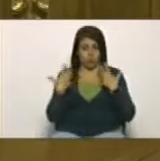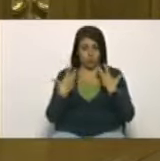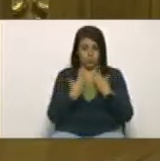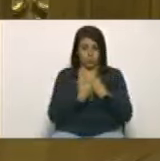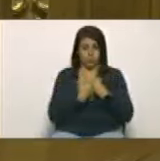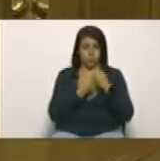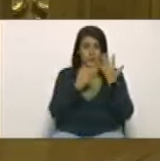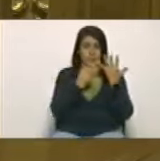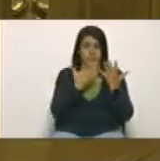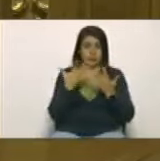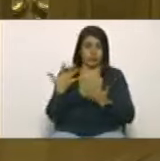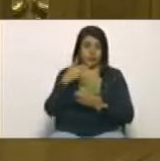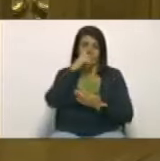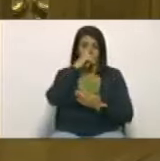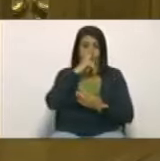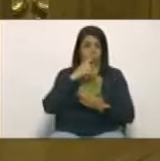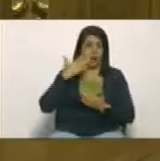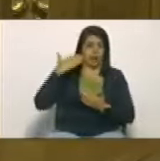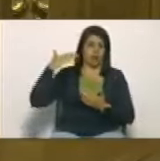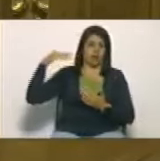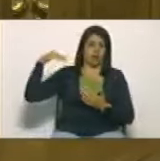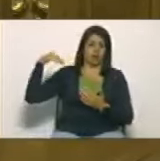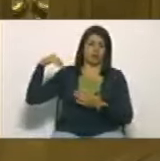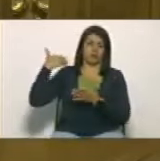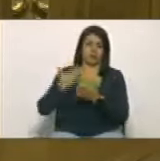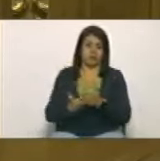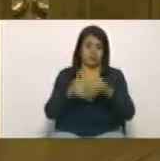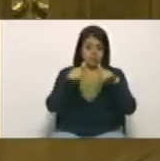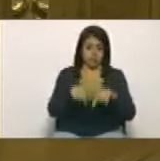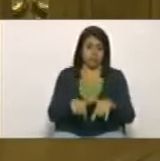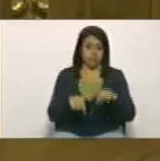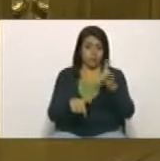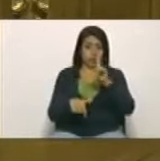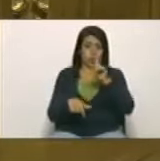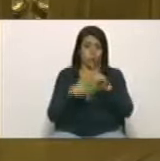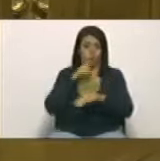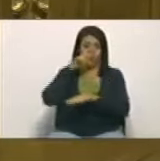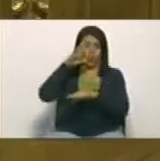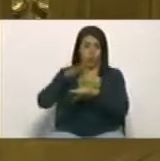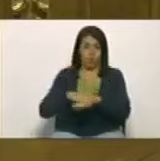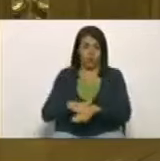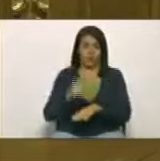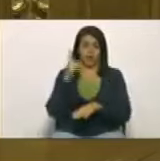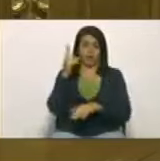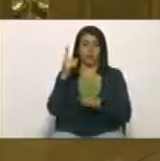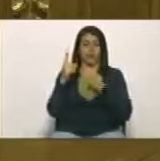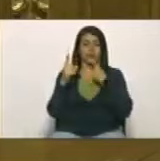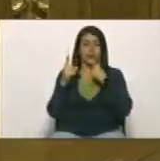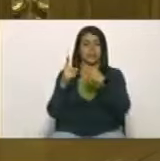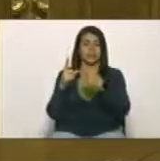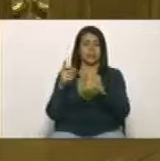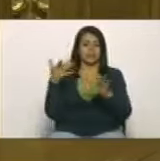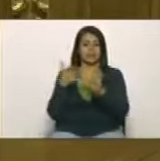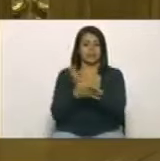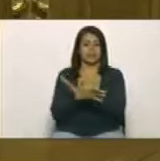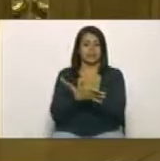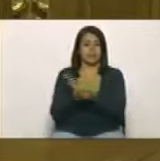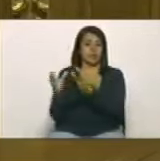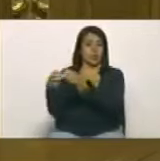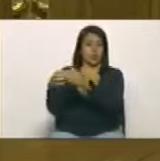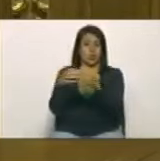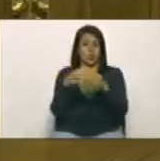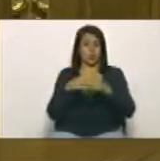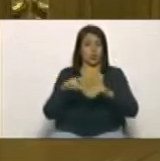hace 75 años. No, hay unos culpables, hay que decirlo. Y son las